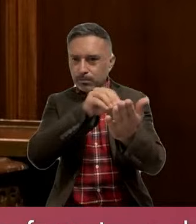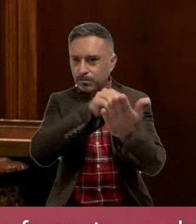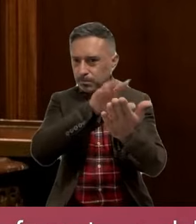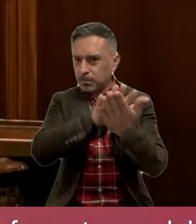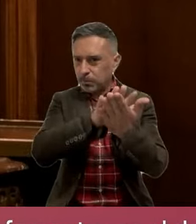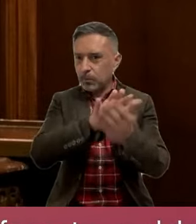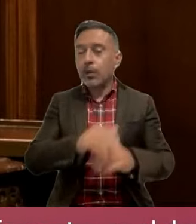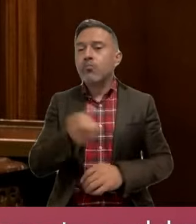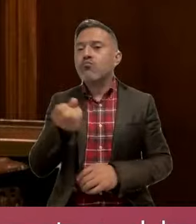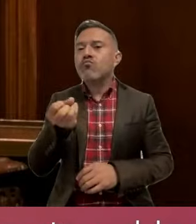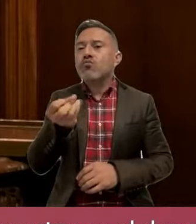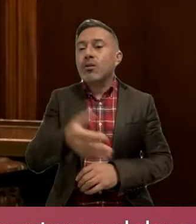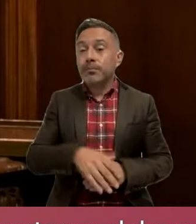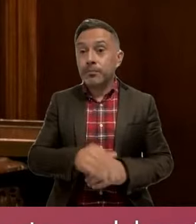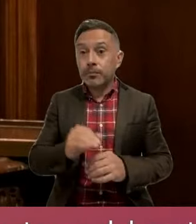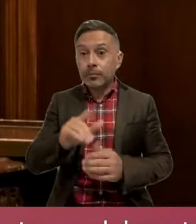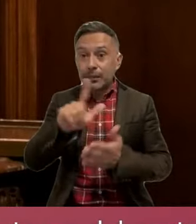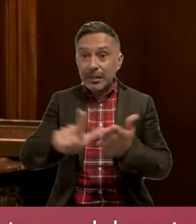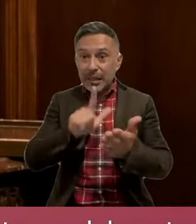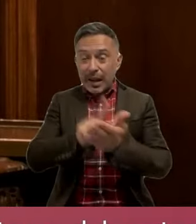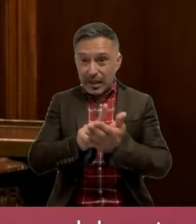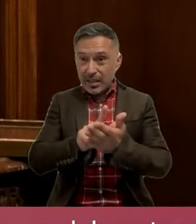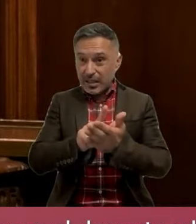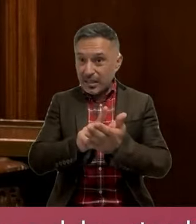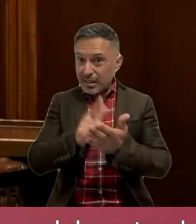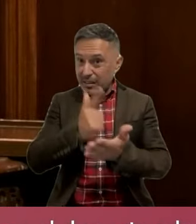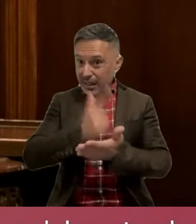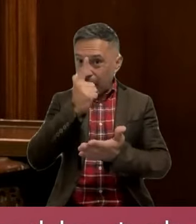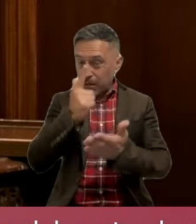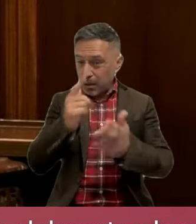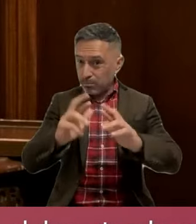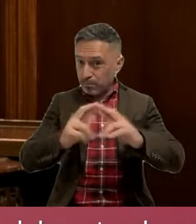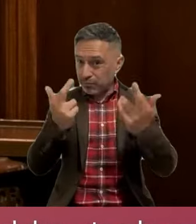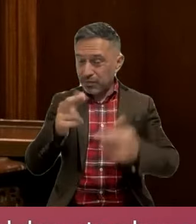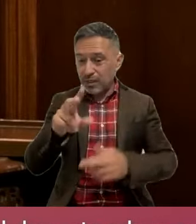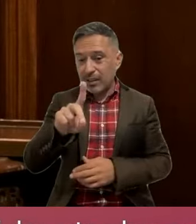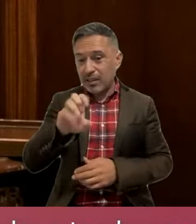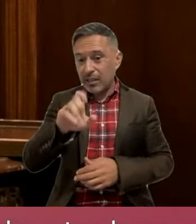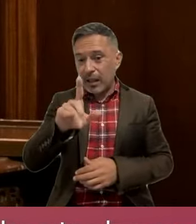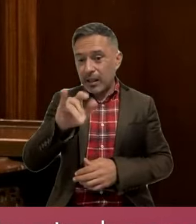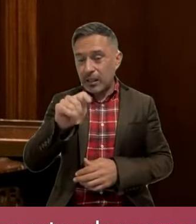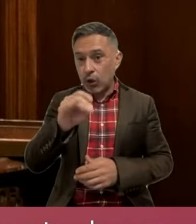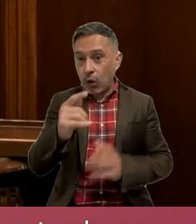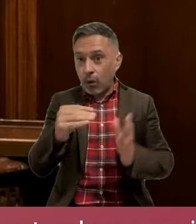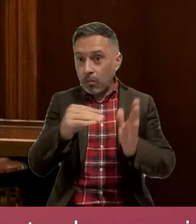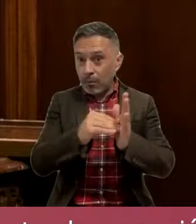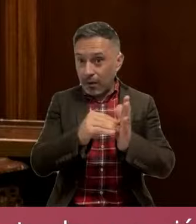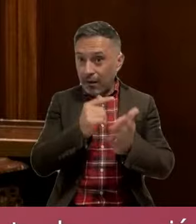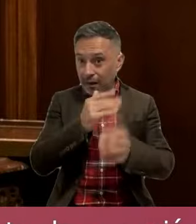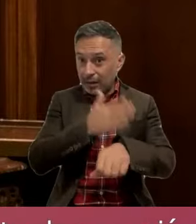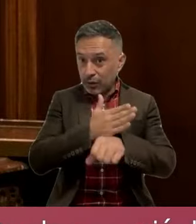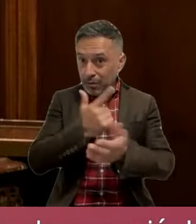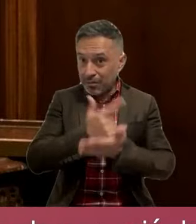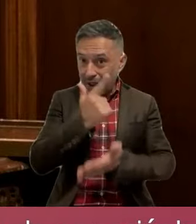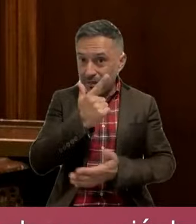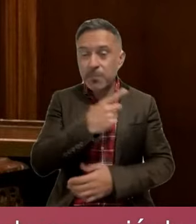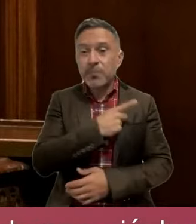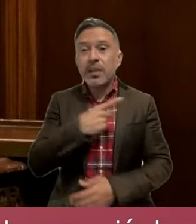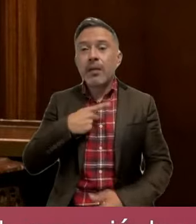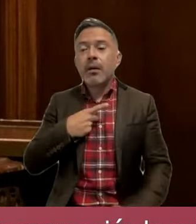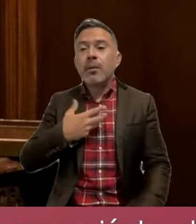poder tipificar un delito se requieren de ciertos elementos y